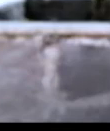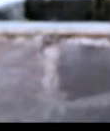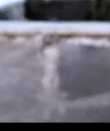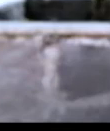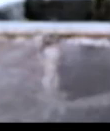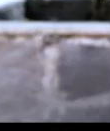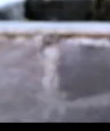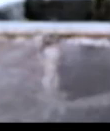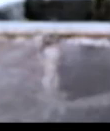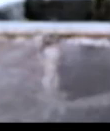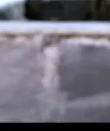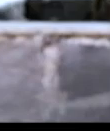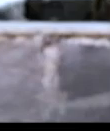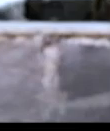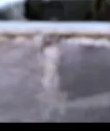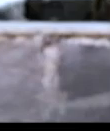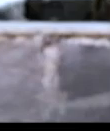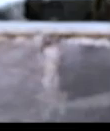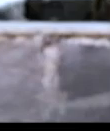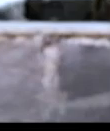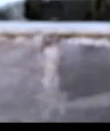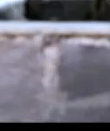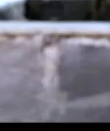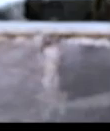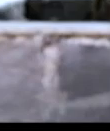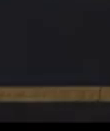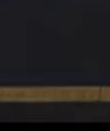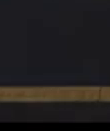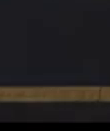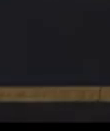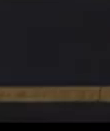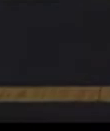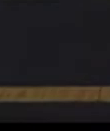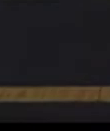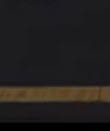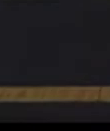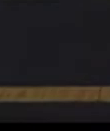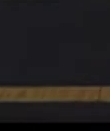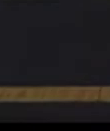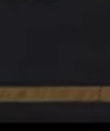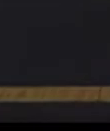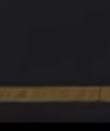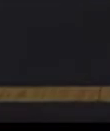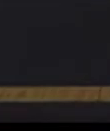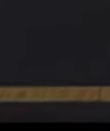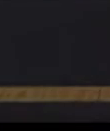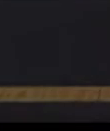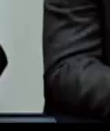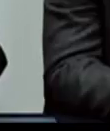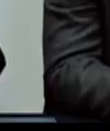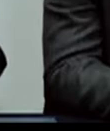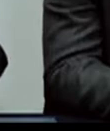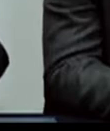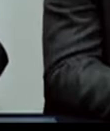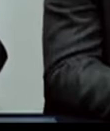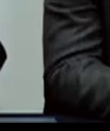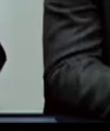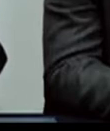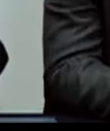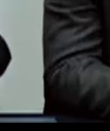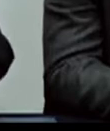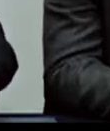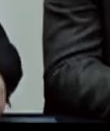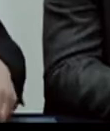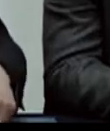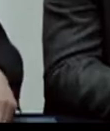asociados, como los riesgos sociales en concreto. Contribuir desde la academia con planteamientos factibles a mediano y largo